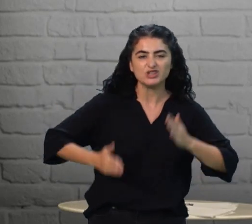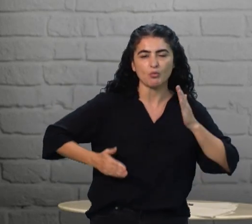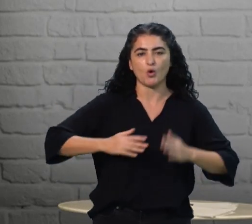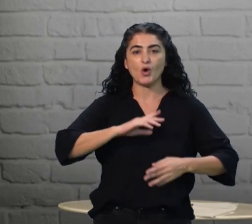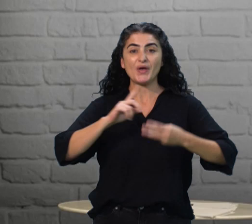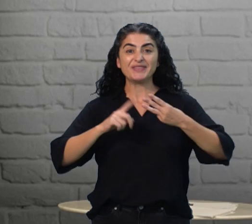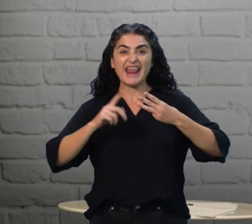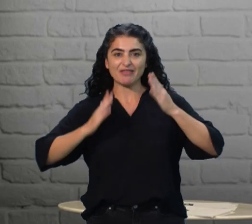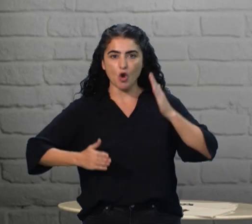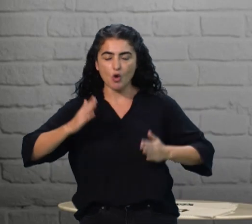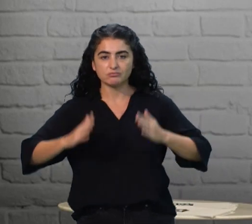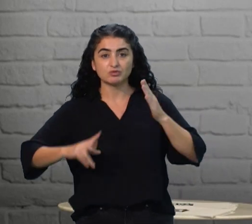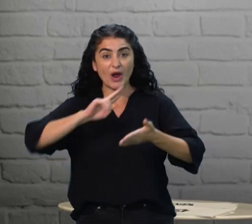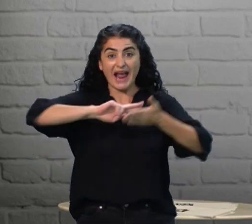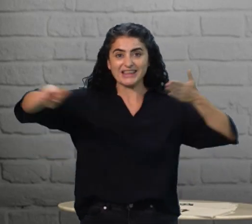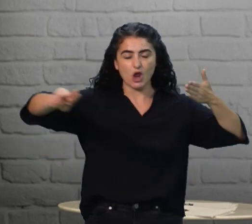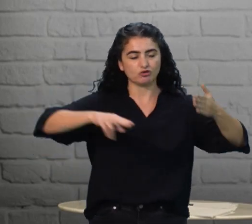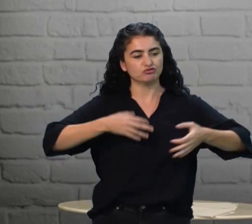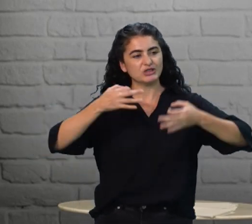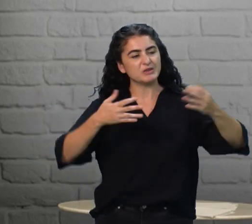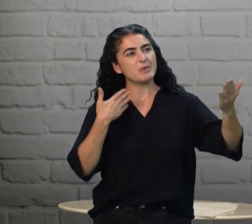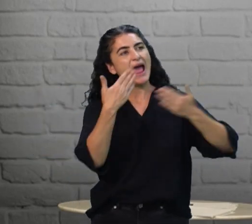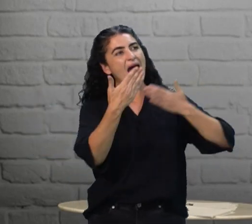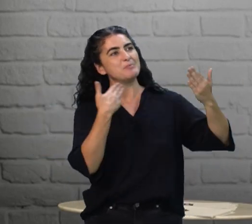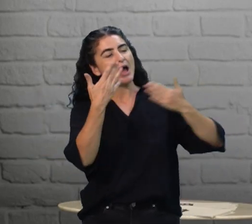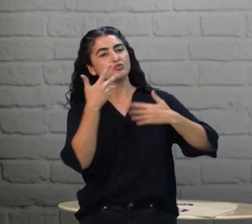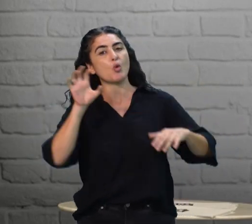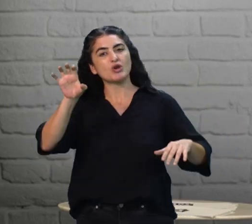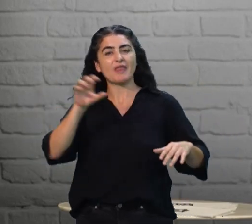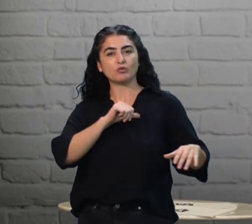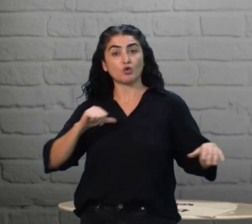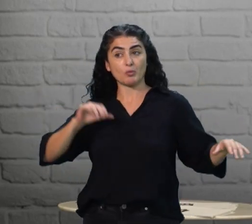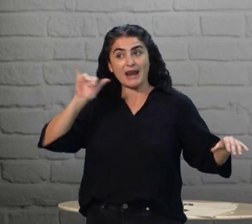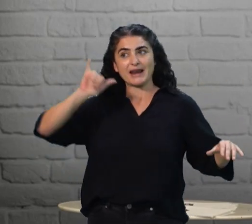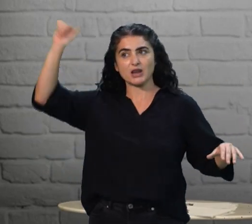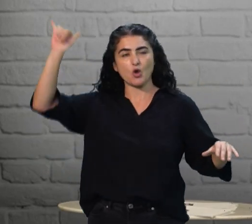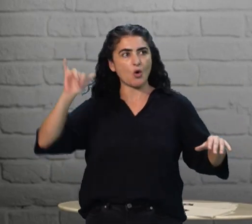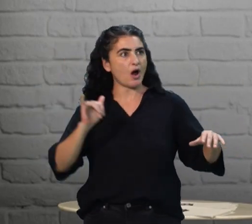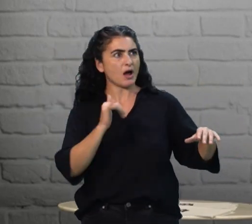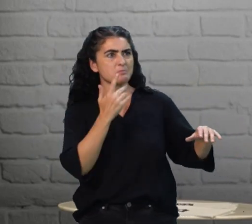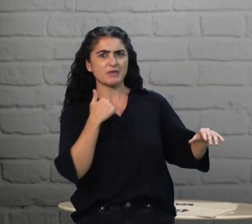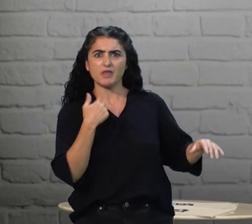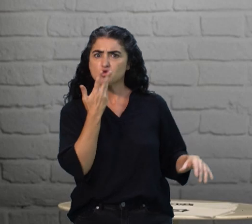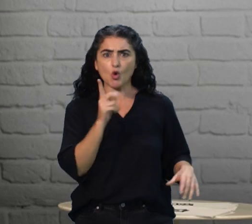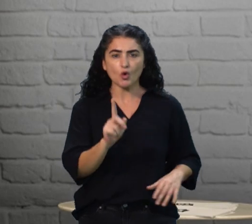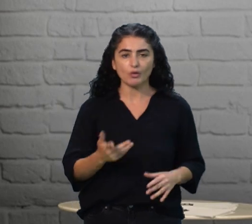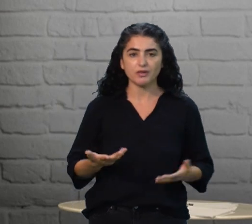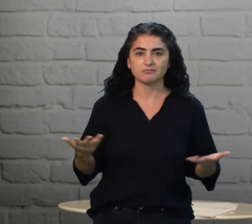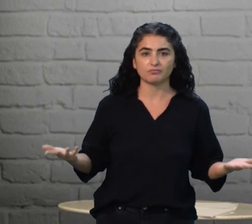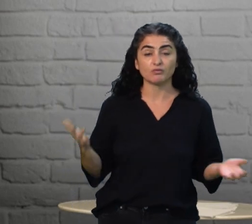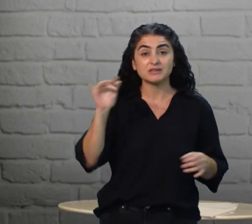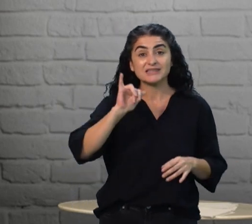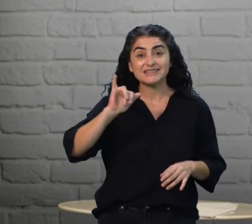Gallegos y Bueno siempre que hablo con ellos sobre mi comunidad Autónoma y demás casi nadie la conoce entonces en La Rioja